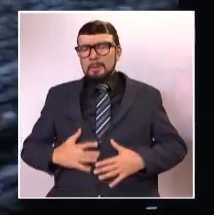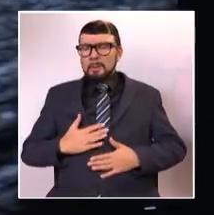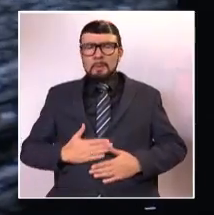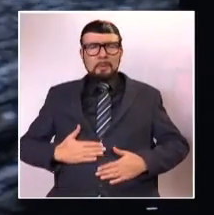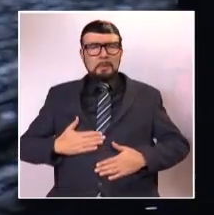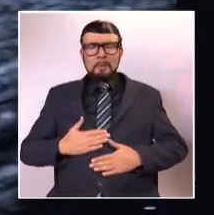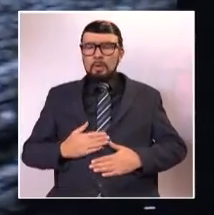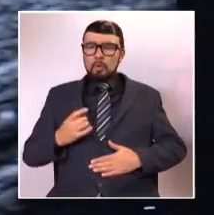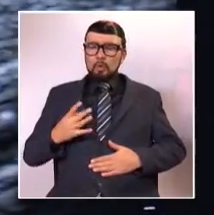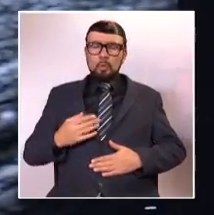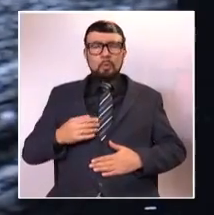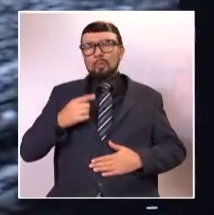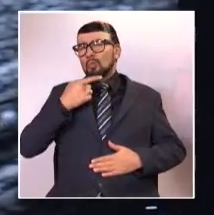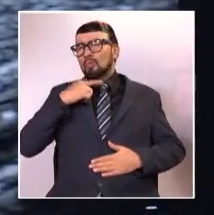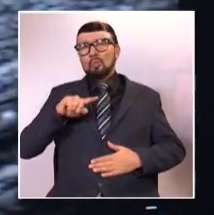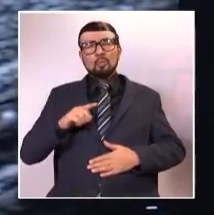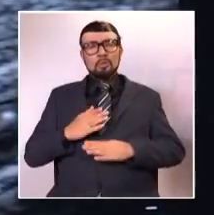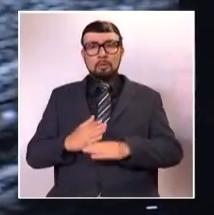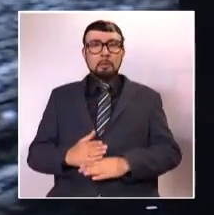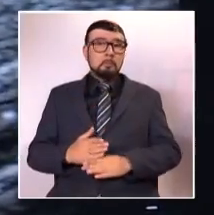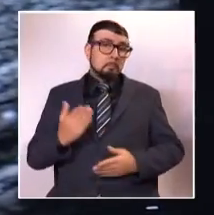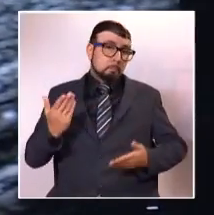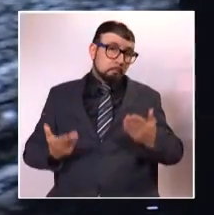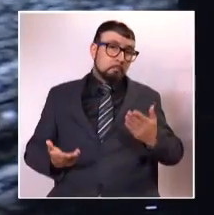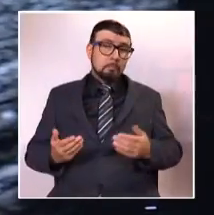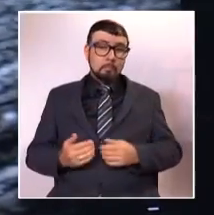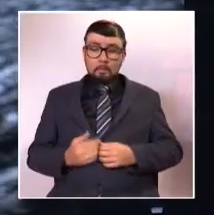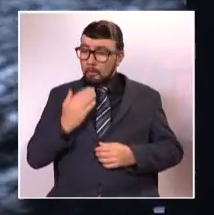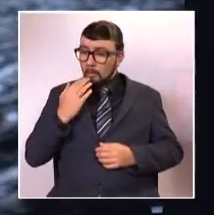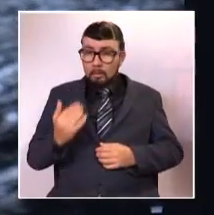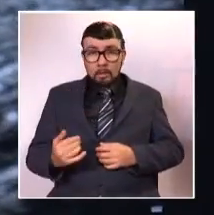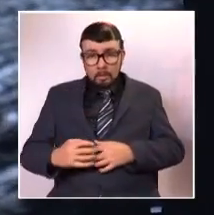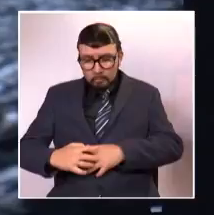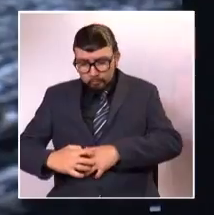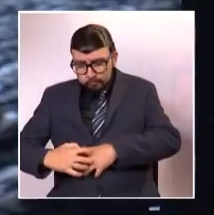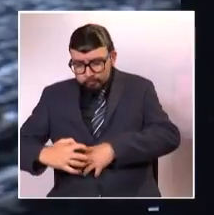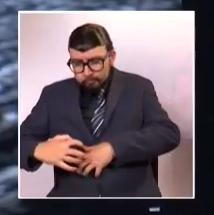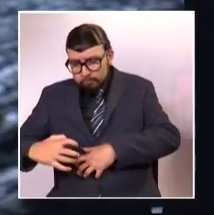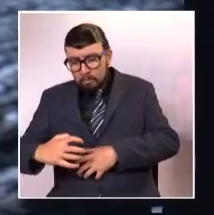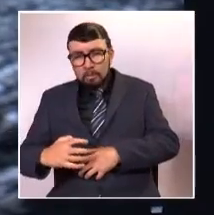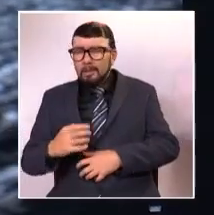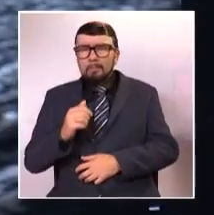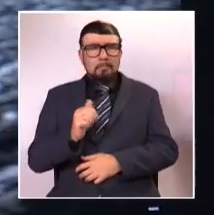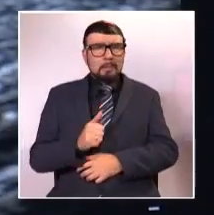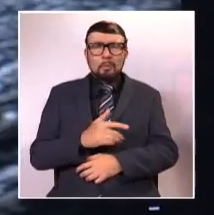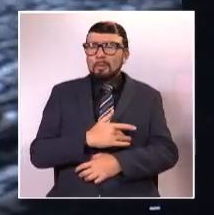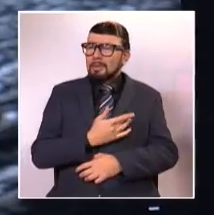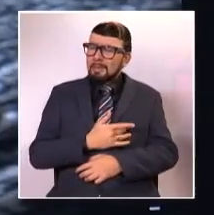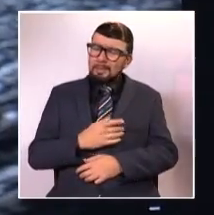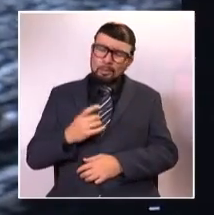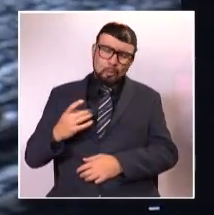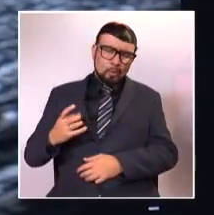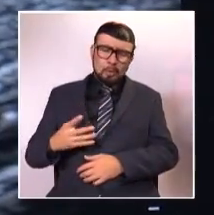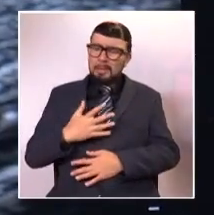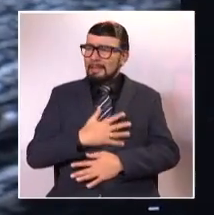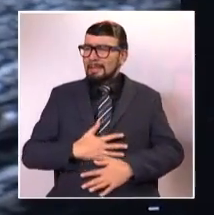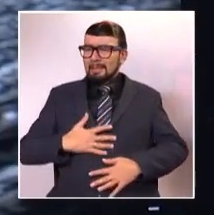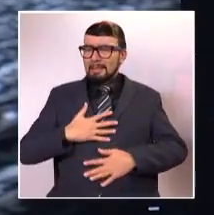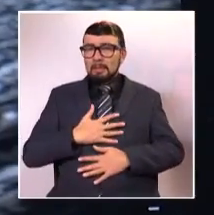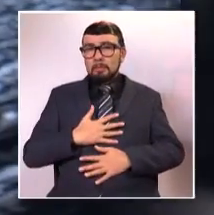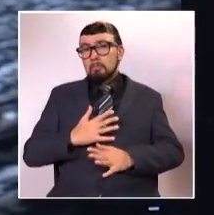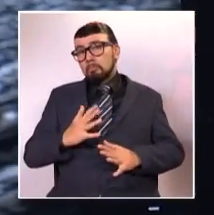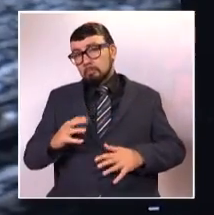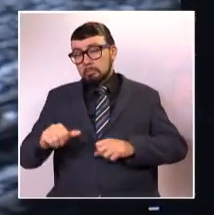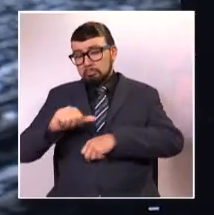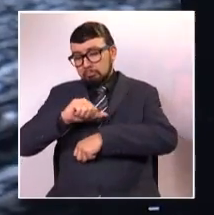molestia. Entonces, si ya son de grande tamaño y el paciente refiere dolor, incomodidad,